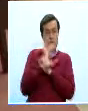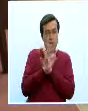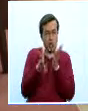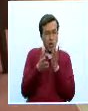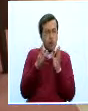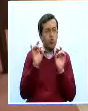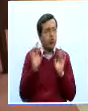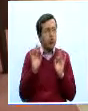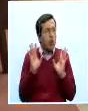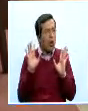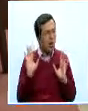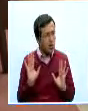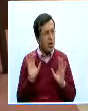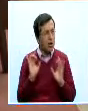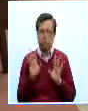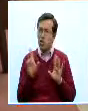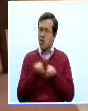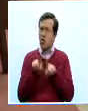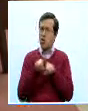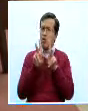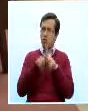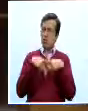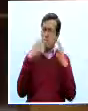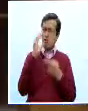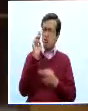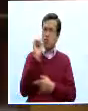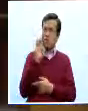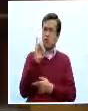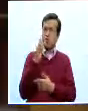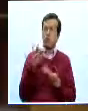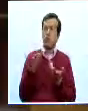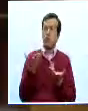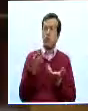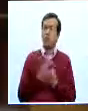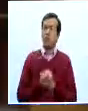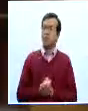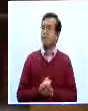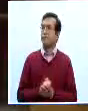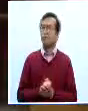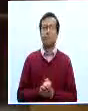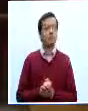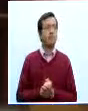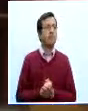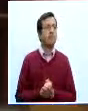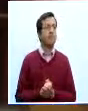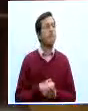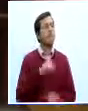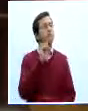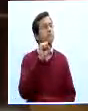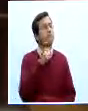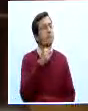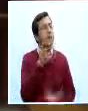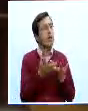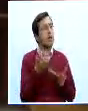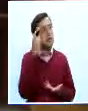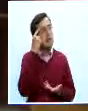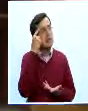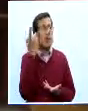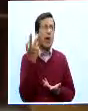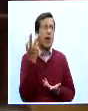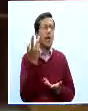una suerte de amnistía tributaria como titula diario el comercio el día de hoy a ver es un sinónimo de revisión podría llegar a ser la amnistía dependiendo